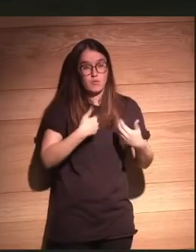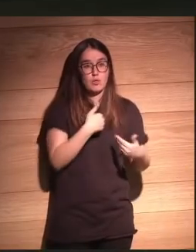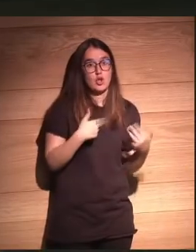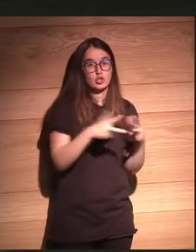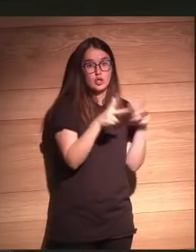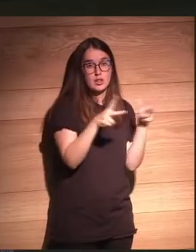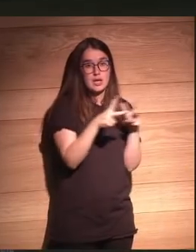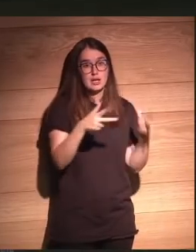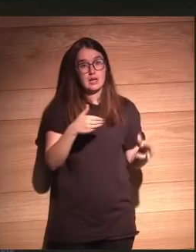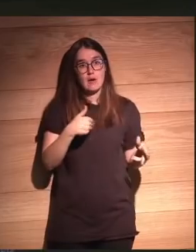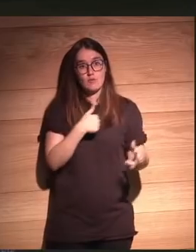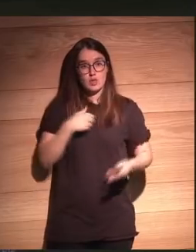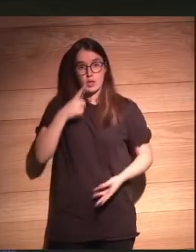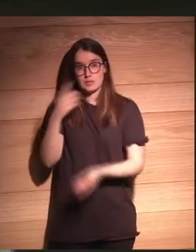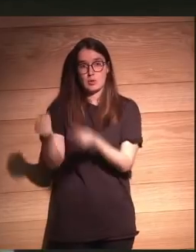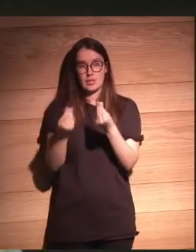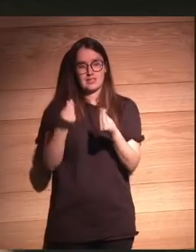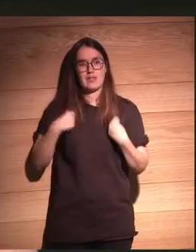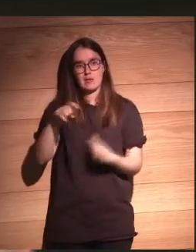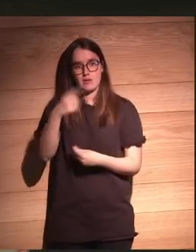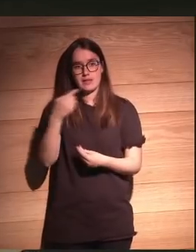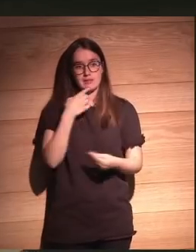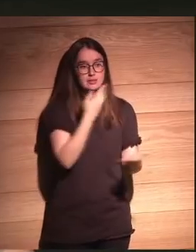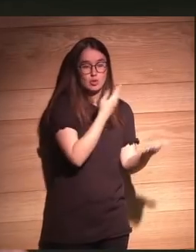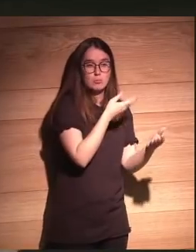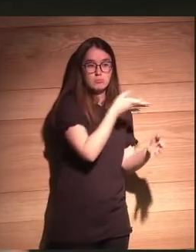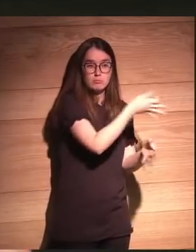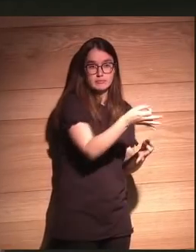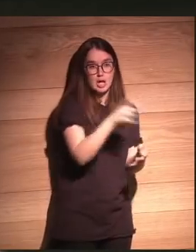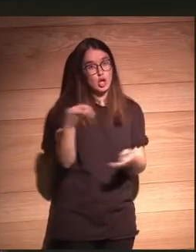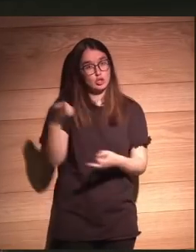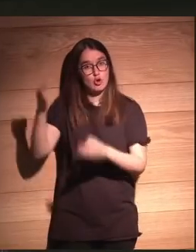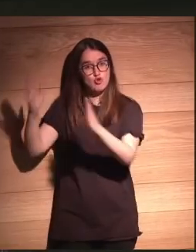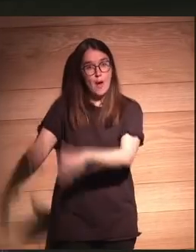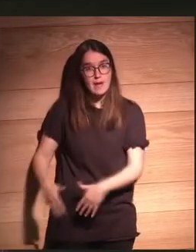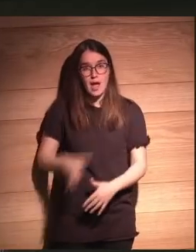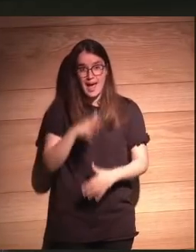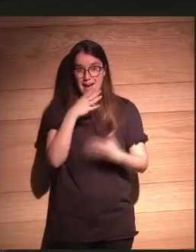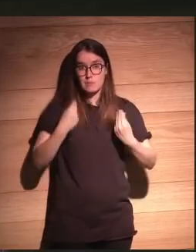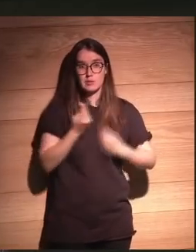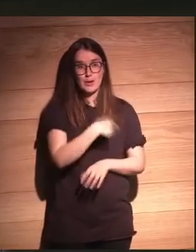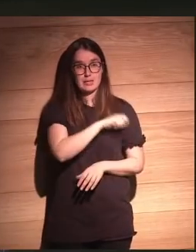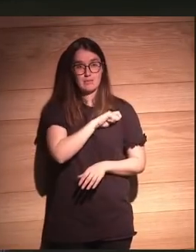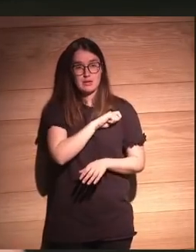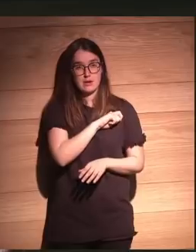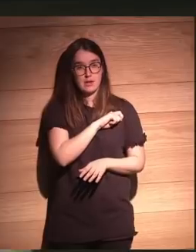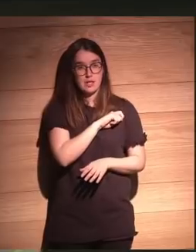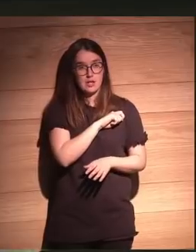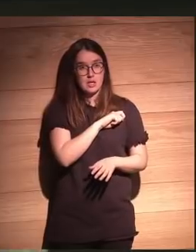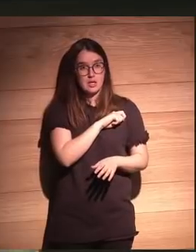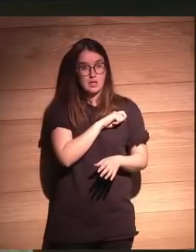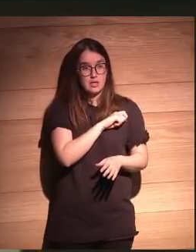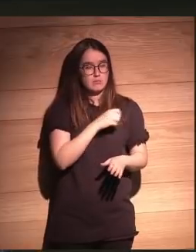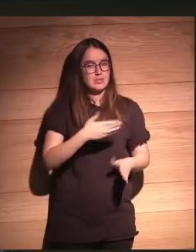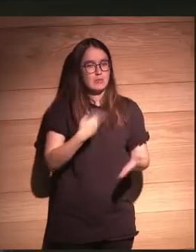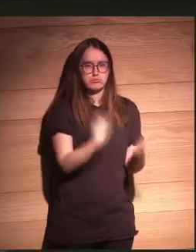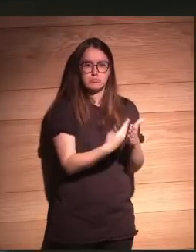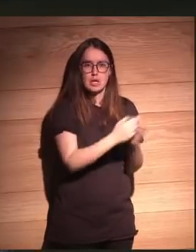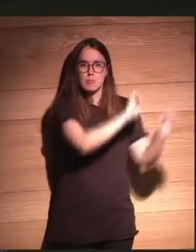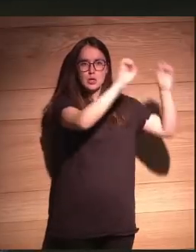y la función especulativa de la vivienda. Si garantizas uno, no garantizas el otro. Ahora mismo en el Estado español está completamente garantizado y